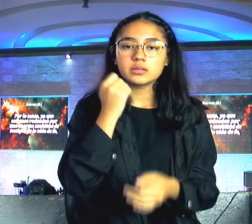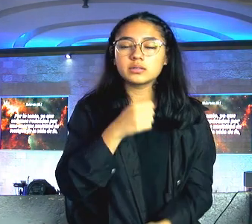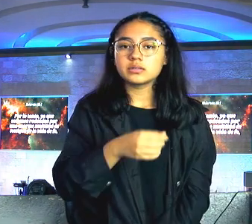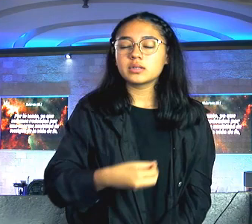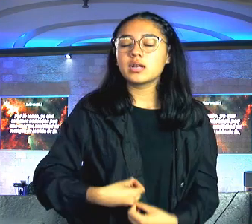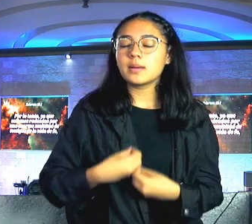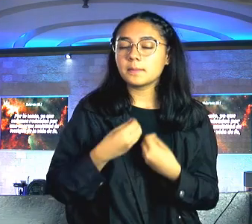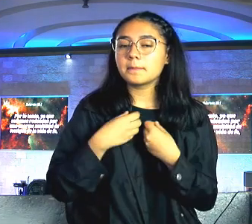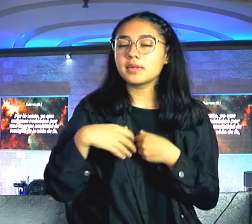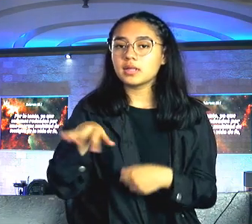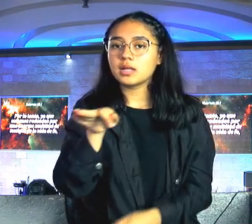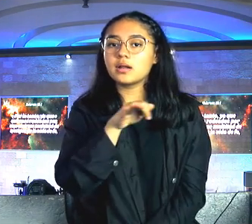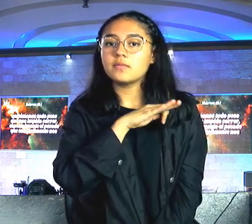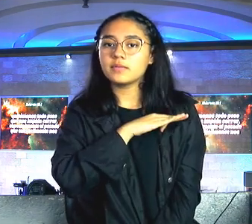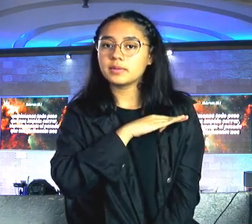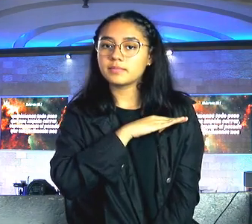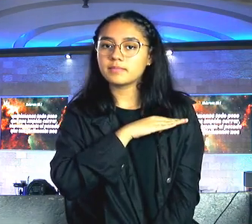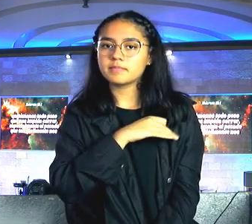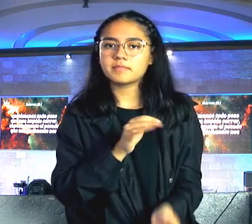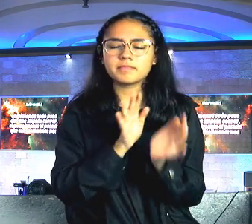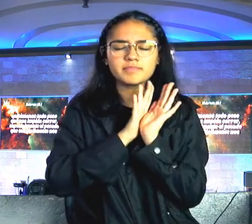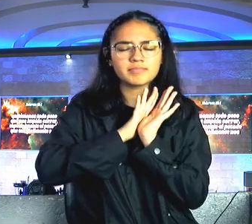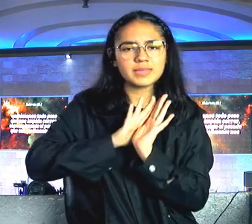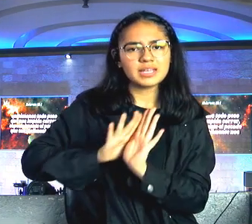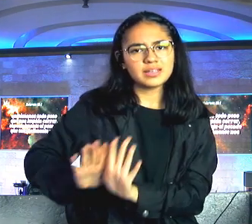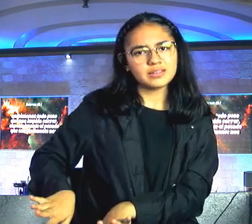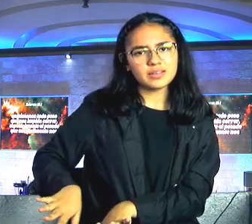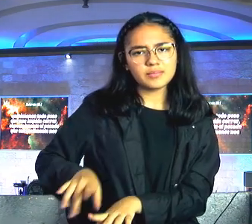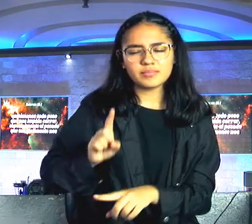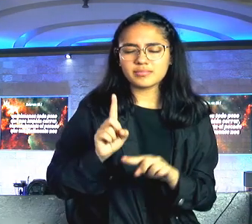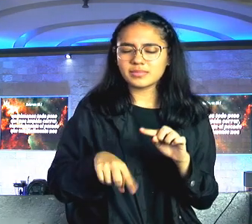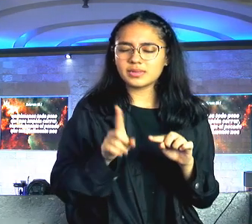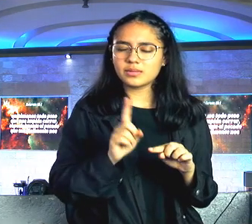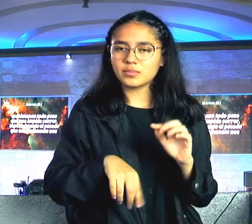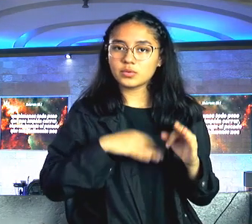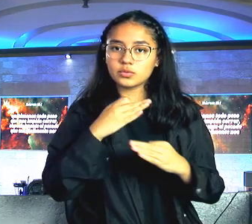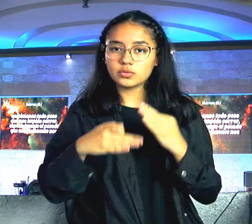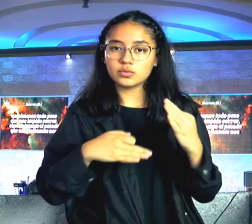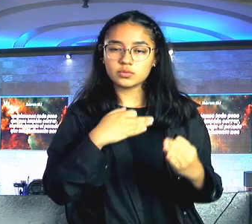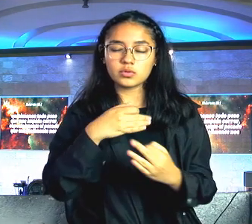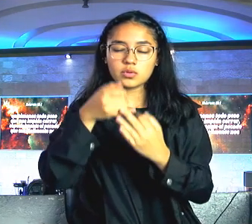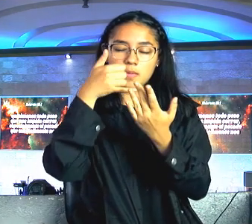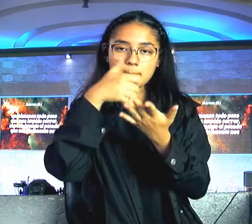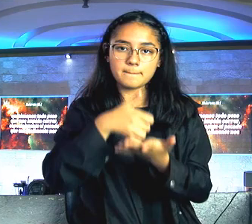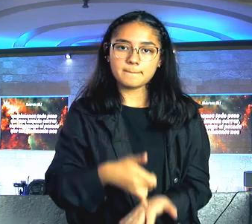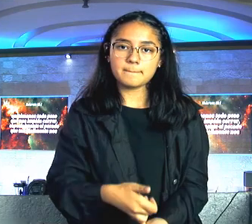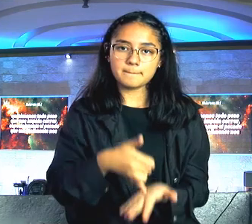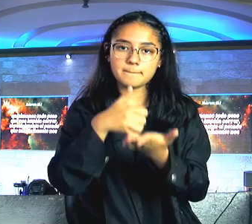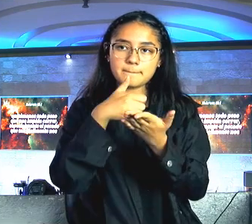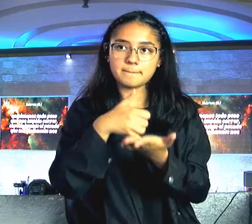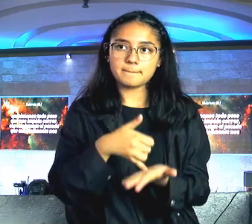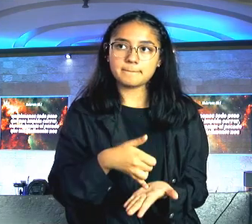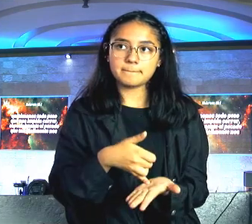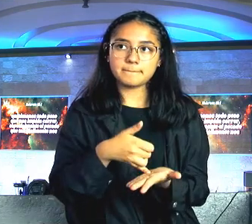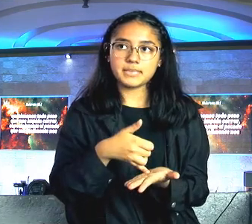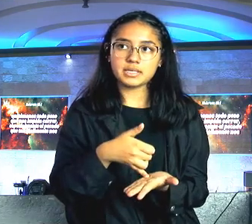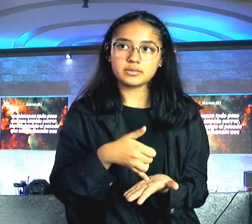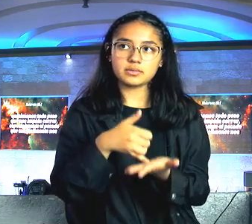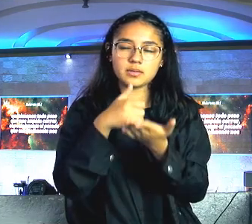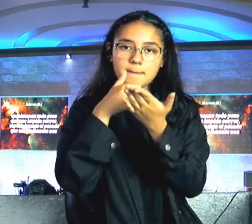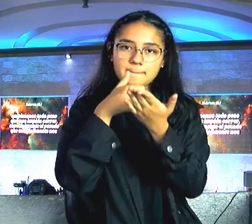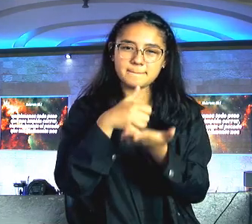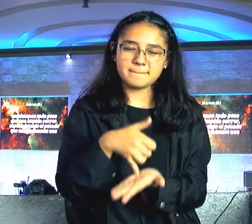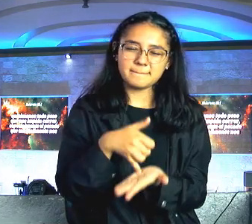fe, quitémonos todo peso. Quitémonos todo, ¿qué? Peso que